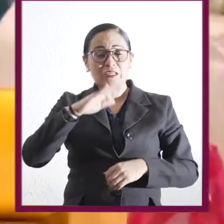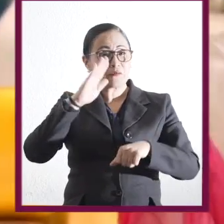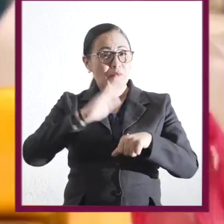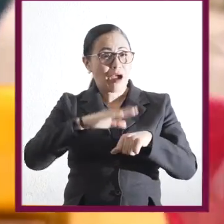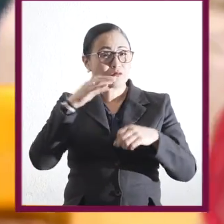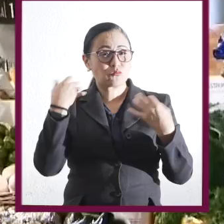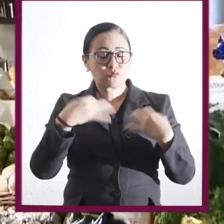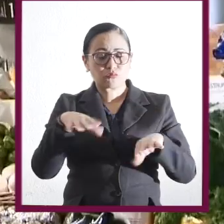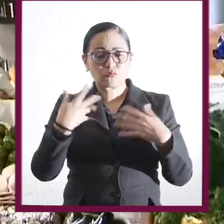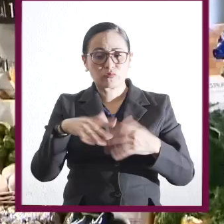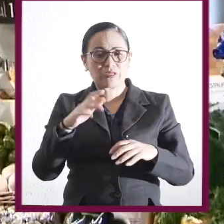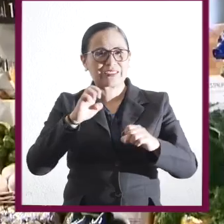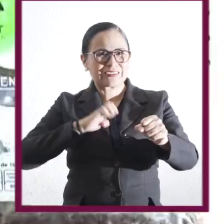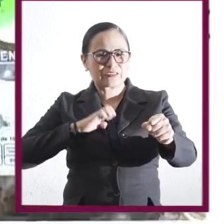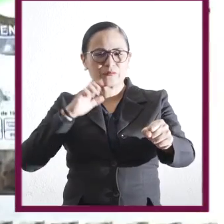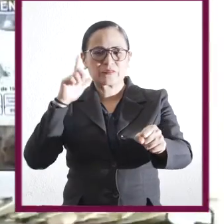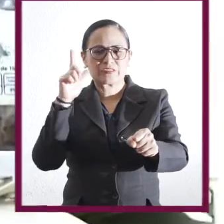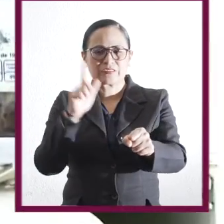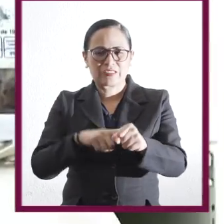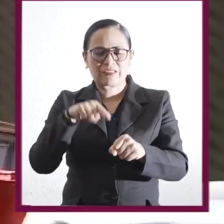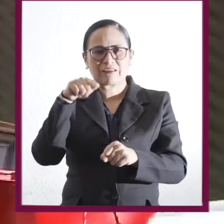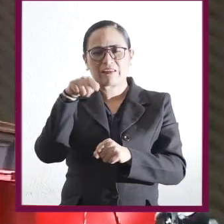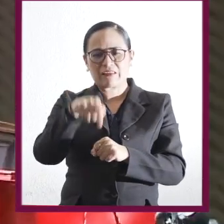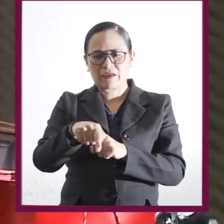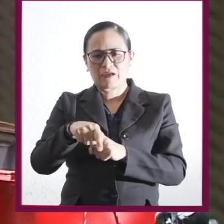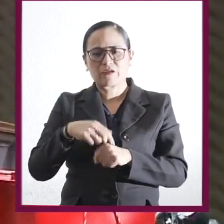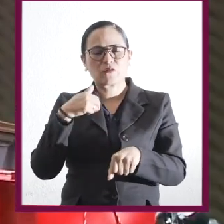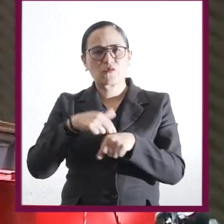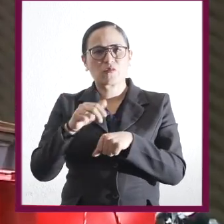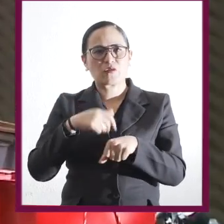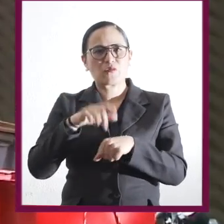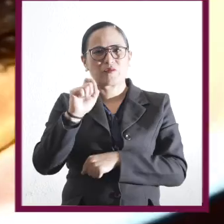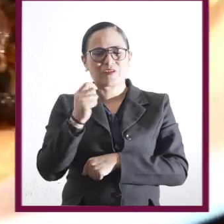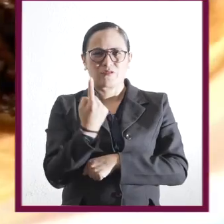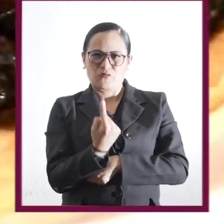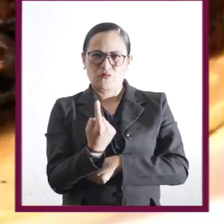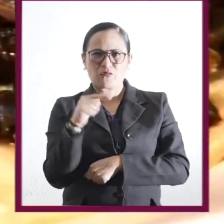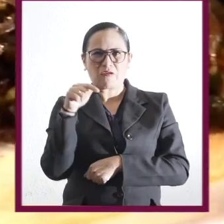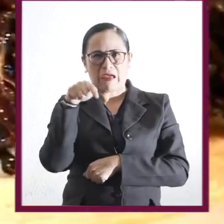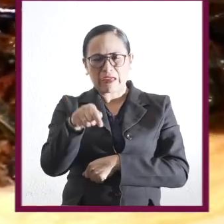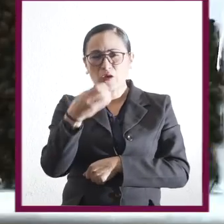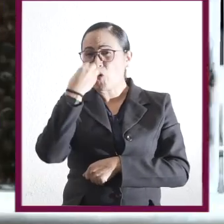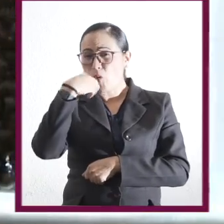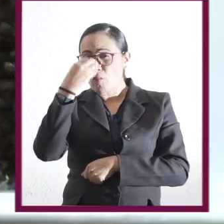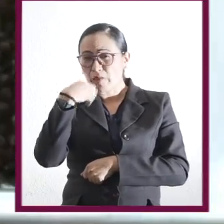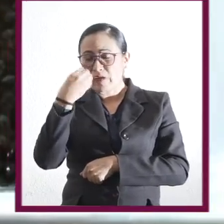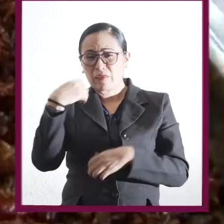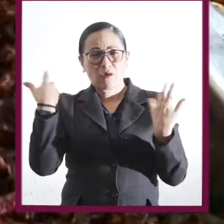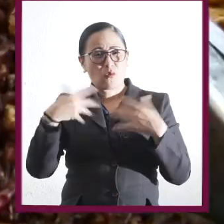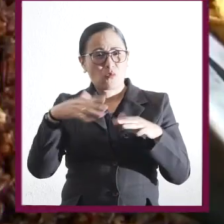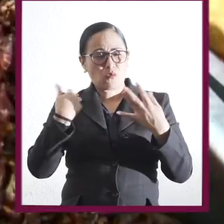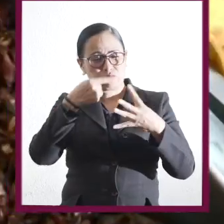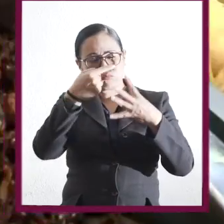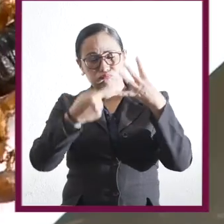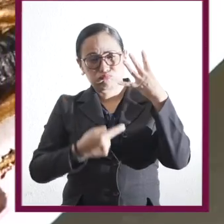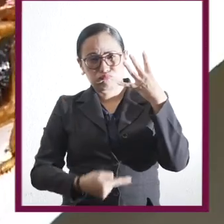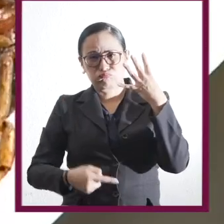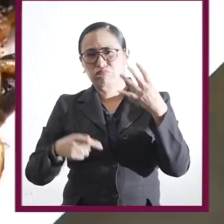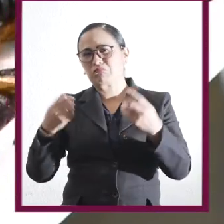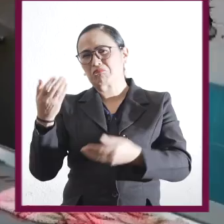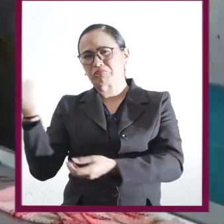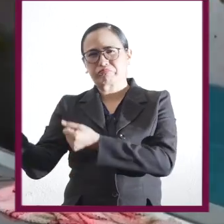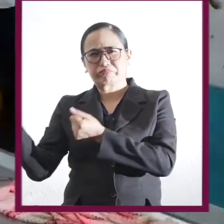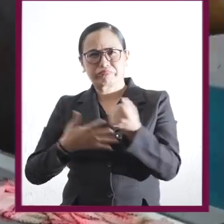Pero quizá la sección más famosa es la de especialidades, en Pujibet 21, que ofrece platillos e ingredientes de todo tipo